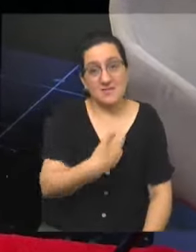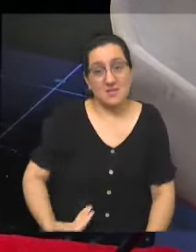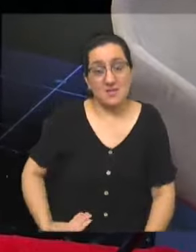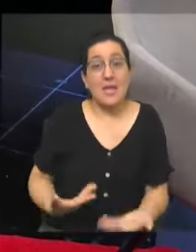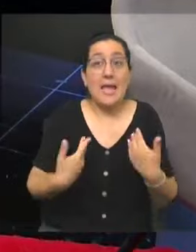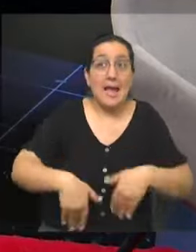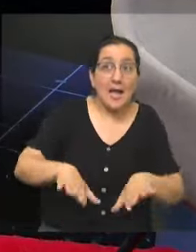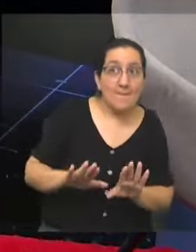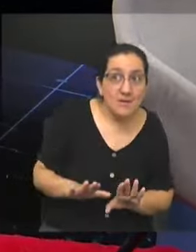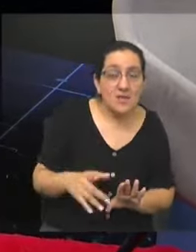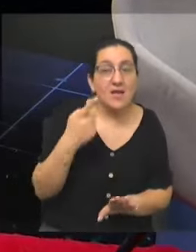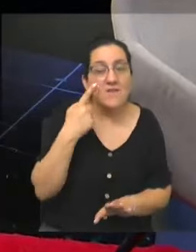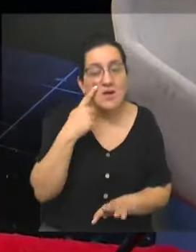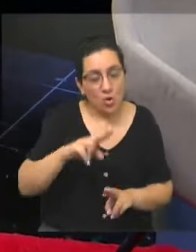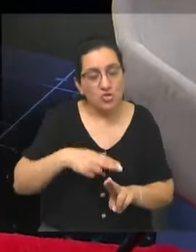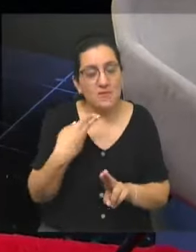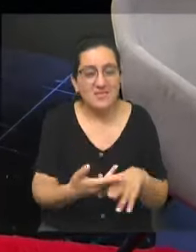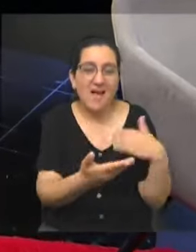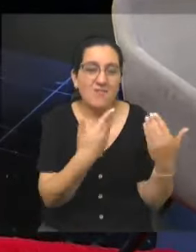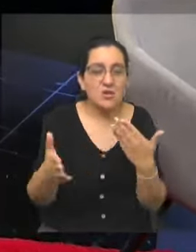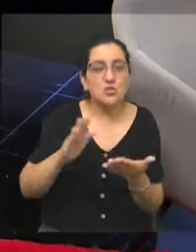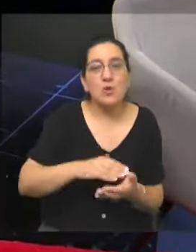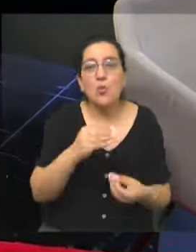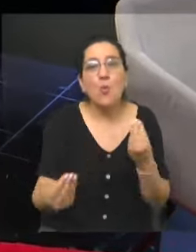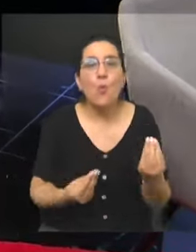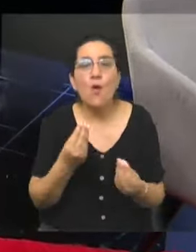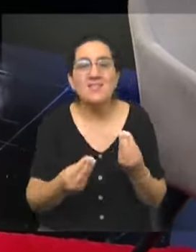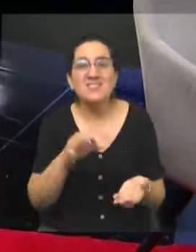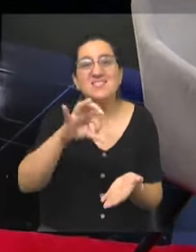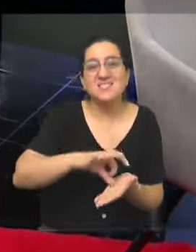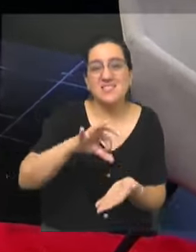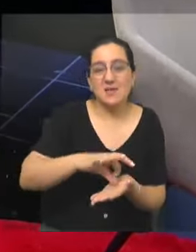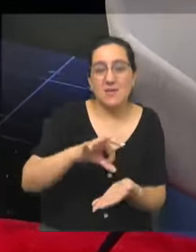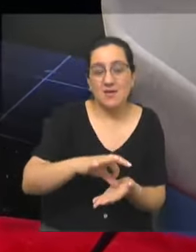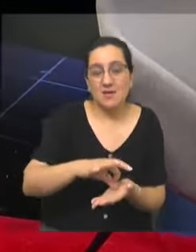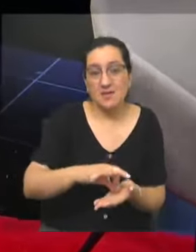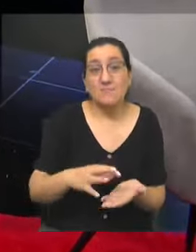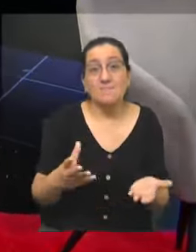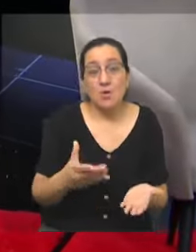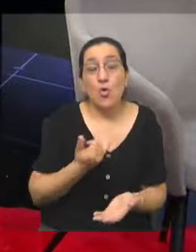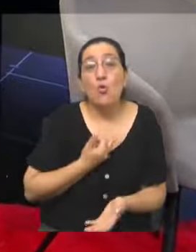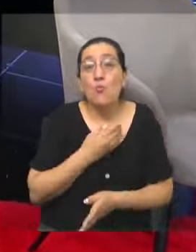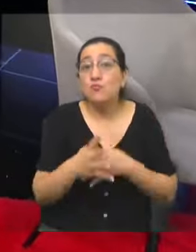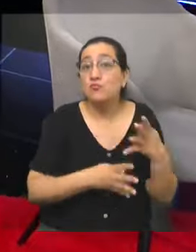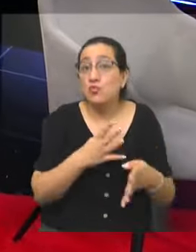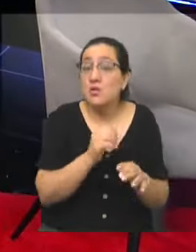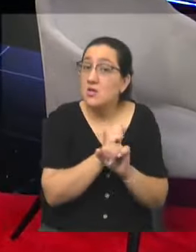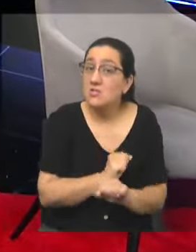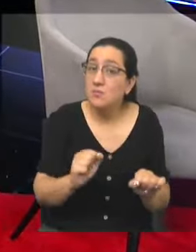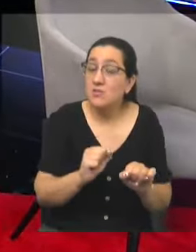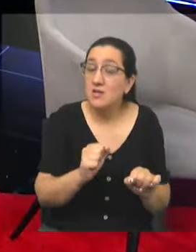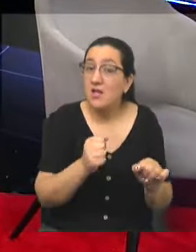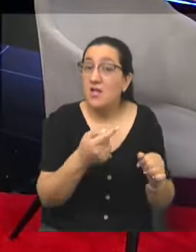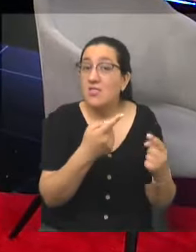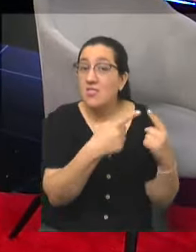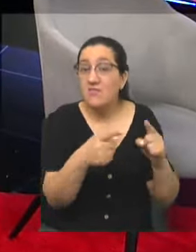Capaz que hay que volver a hablar, a conversar sobre cuál es el sistema, cómo funciona, si puede ser de diferencia